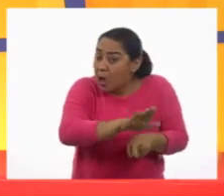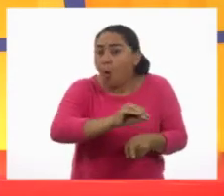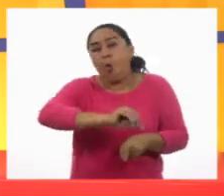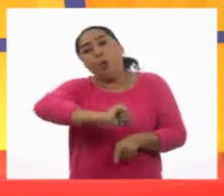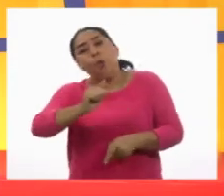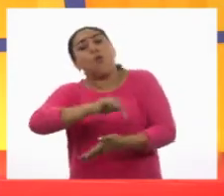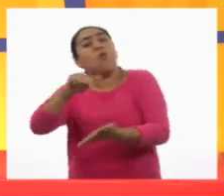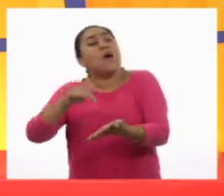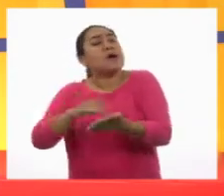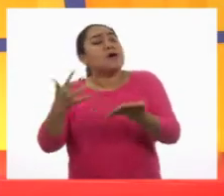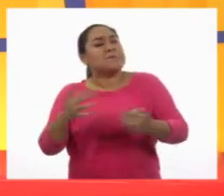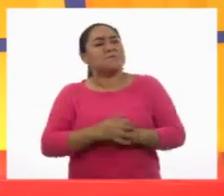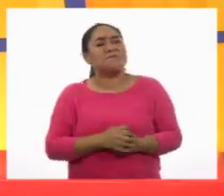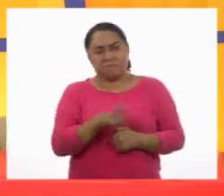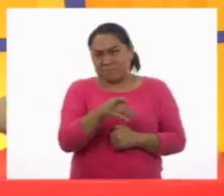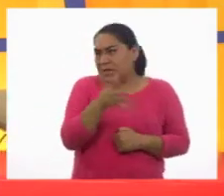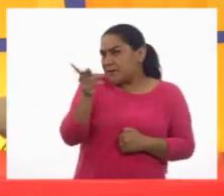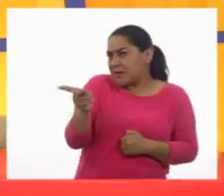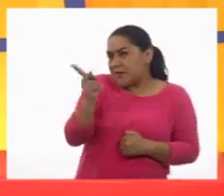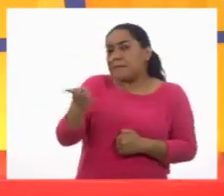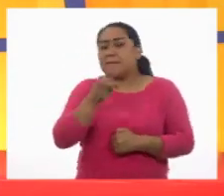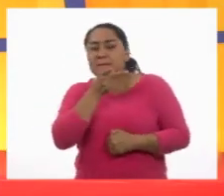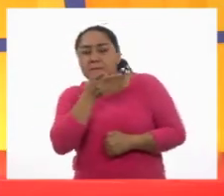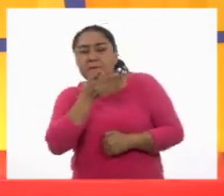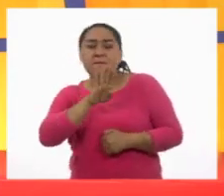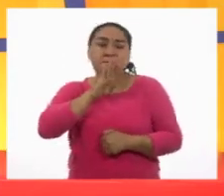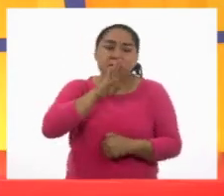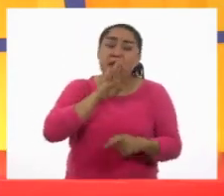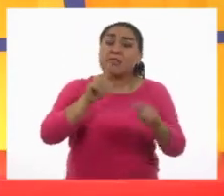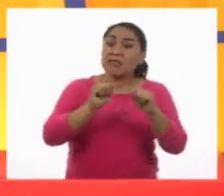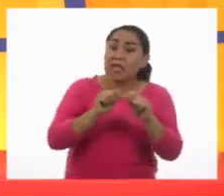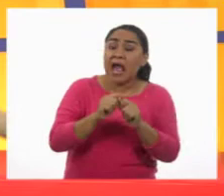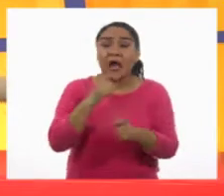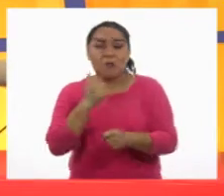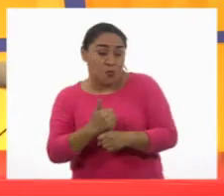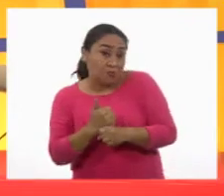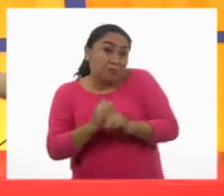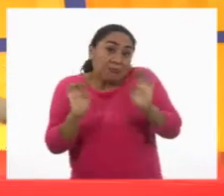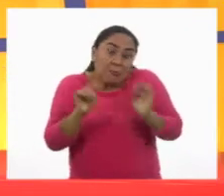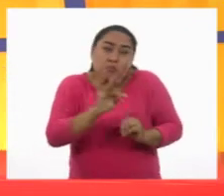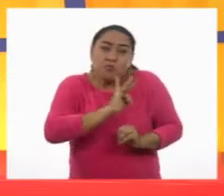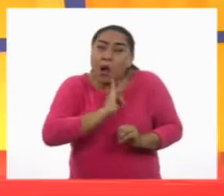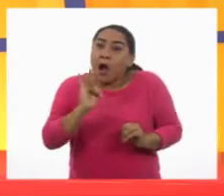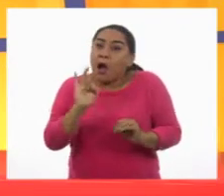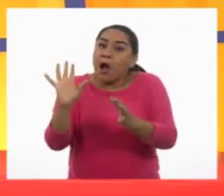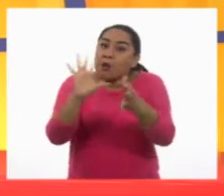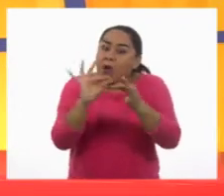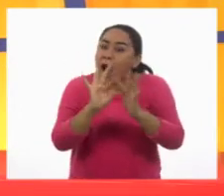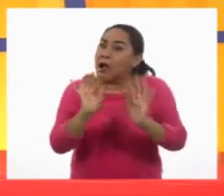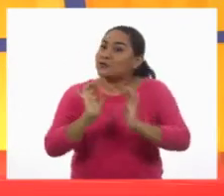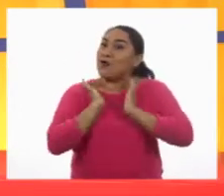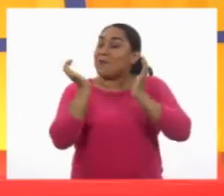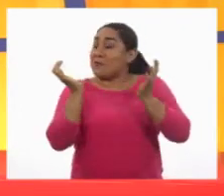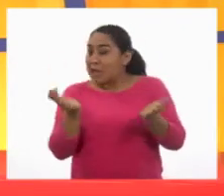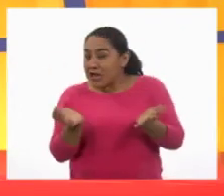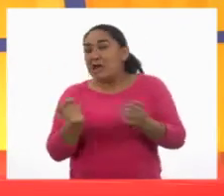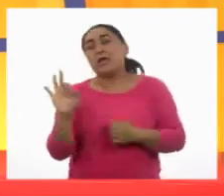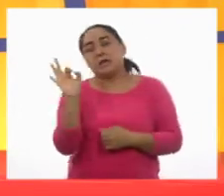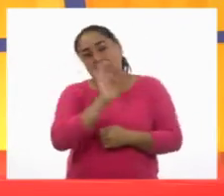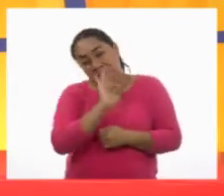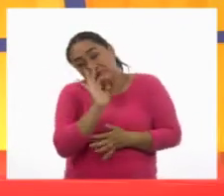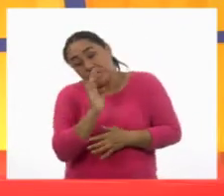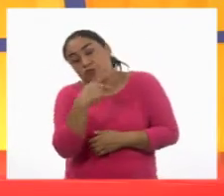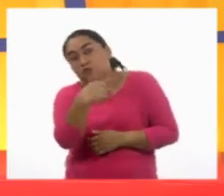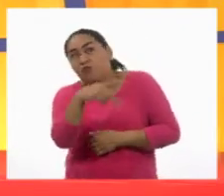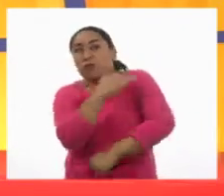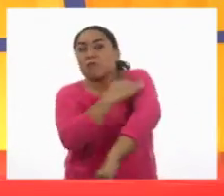Pregúntenle a sus papás, tíos, abuelos. Puede ser que se lleven una gran sorpresa. Tal vez su familia vivía en